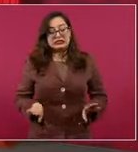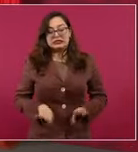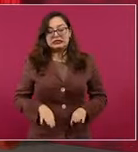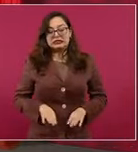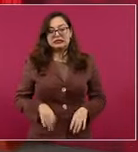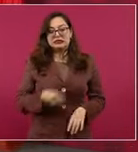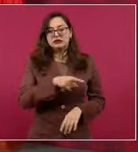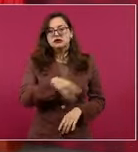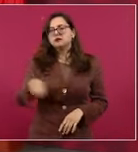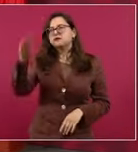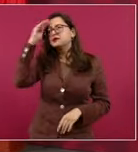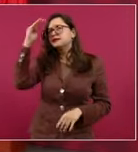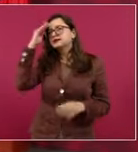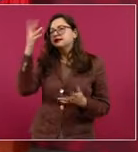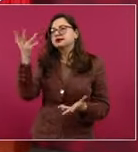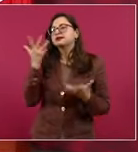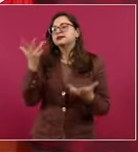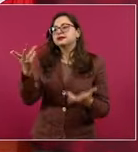hicieran